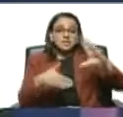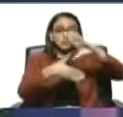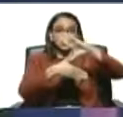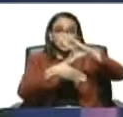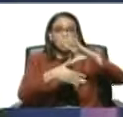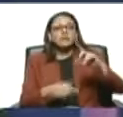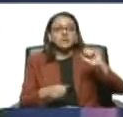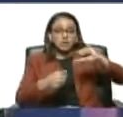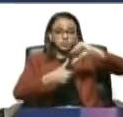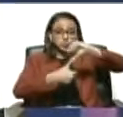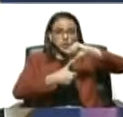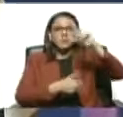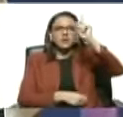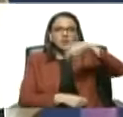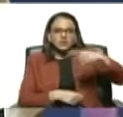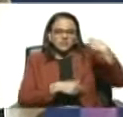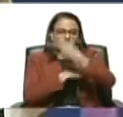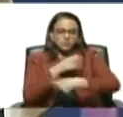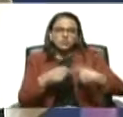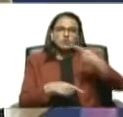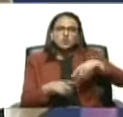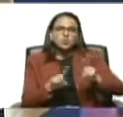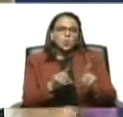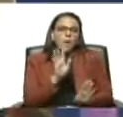Latina. Es realmente,